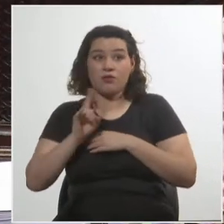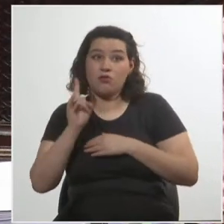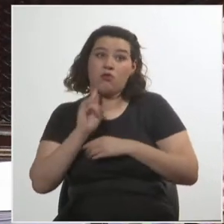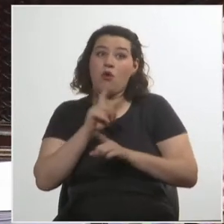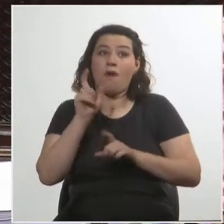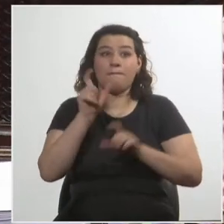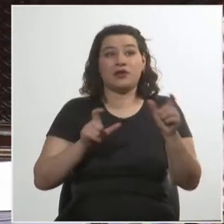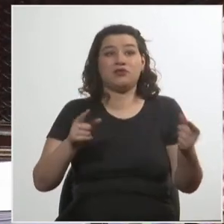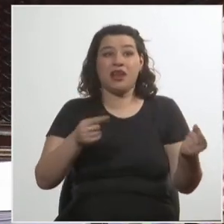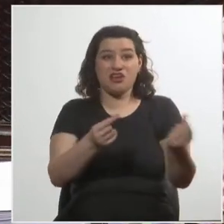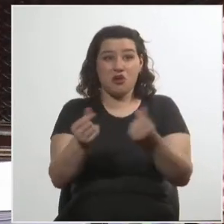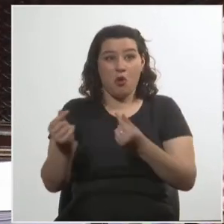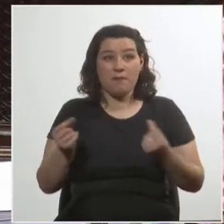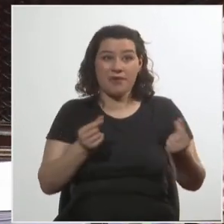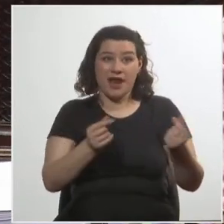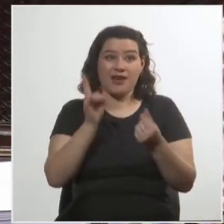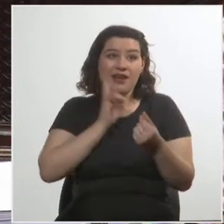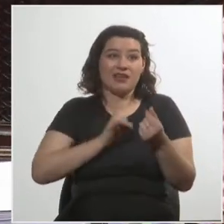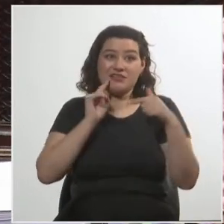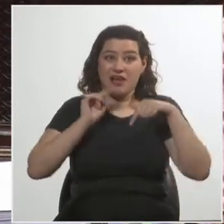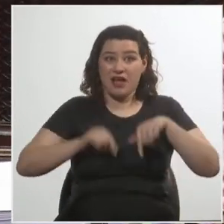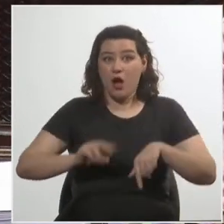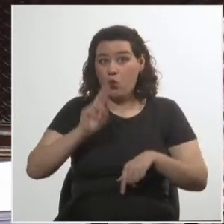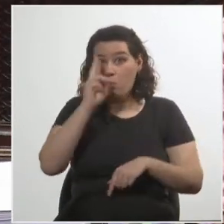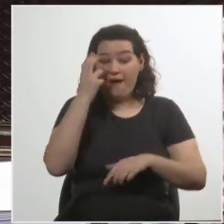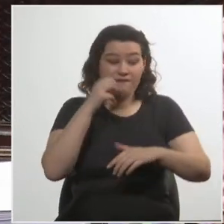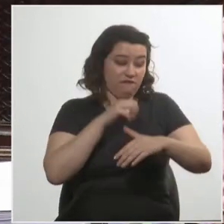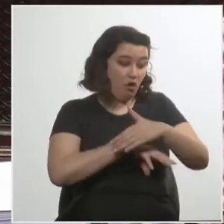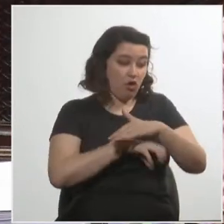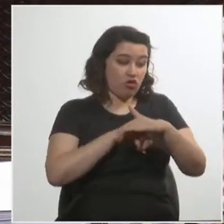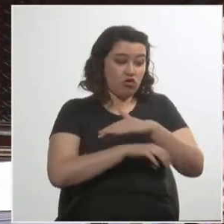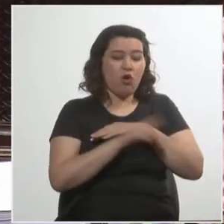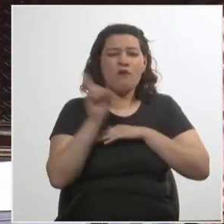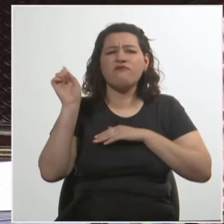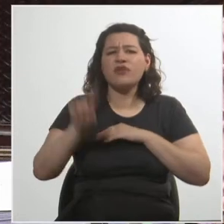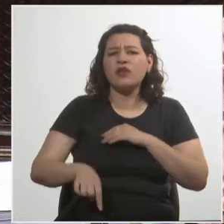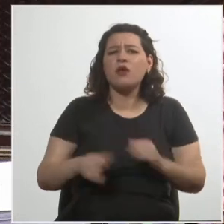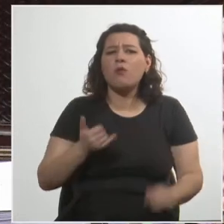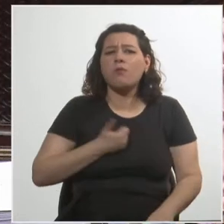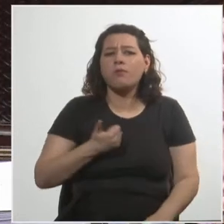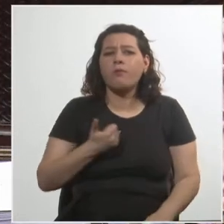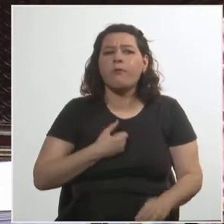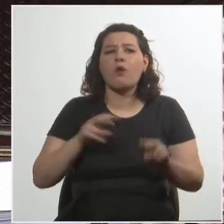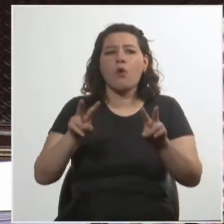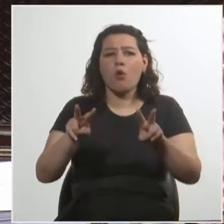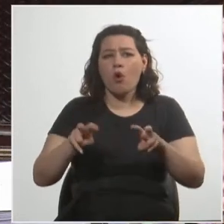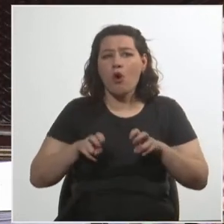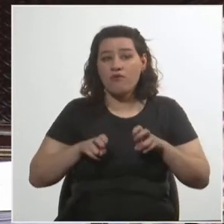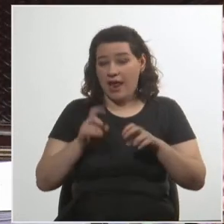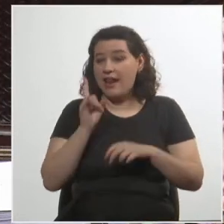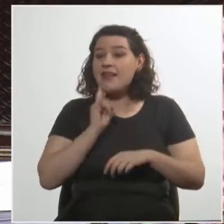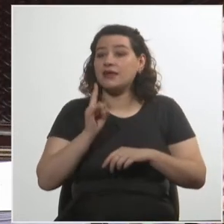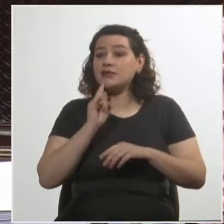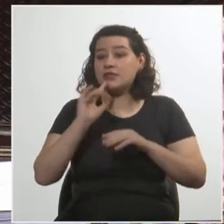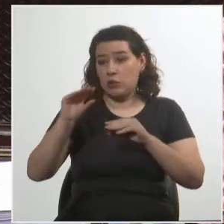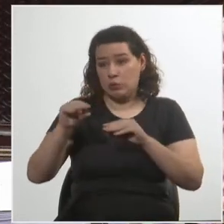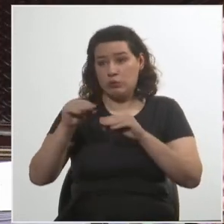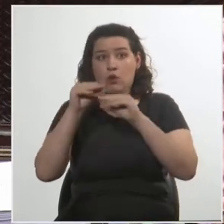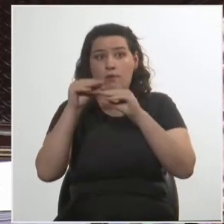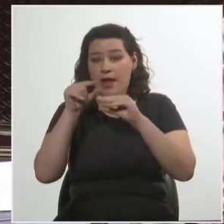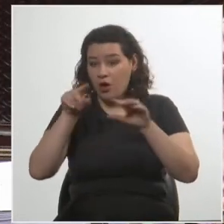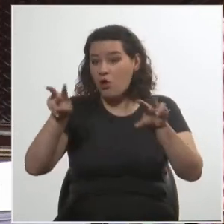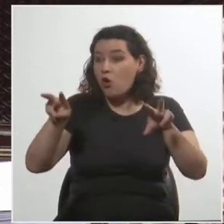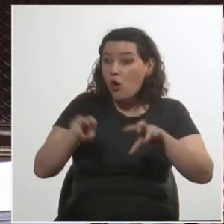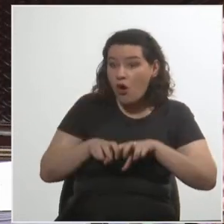la gente que consume leche en el Uruguay porque este fondo se constituyó a partir de cobrarle un sobrecosto a la leche que pagan todos los